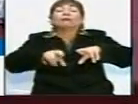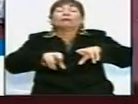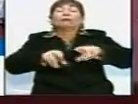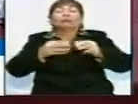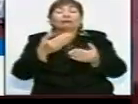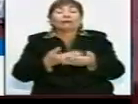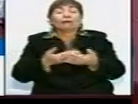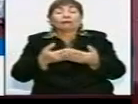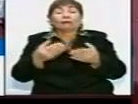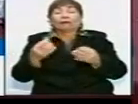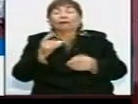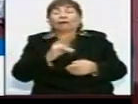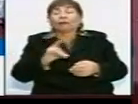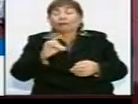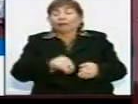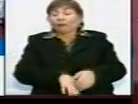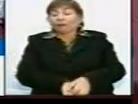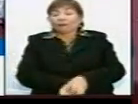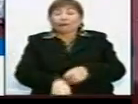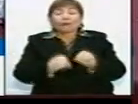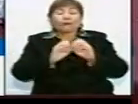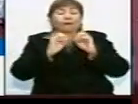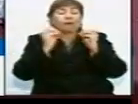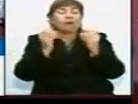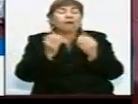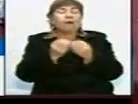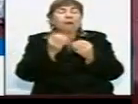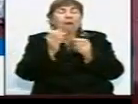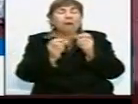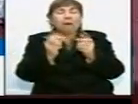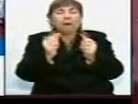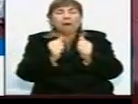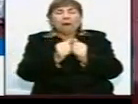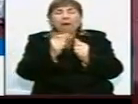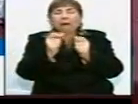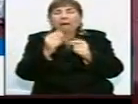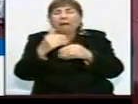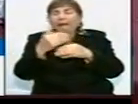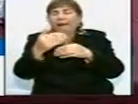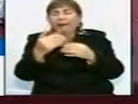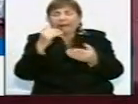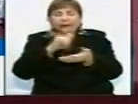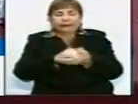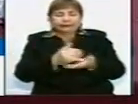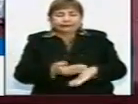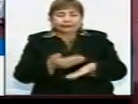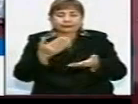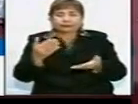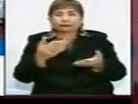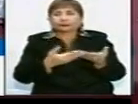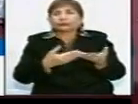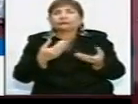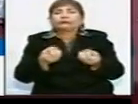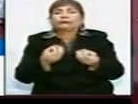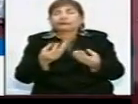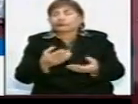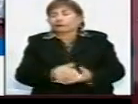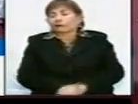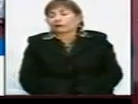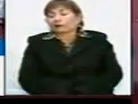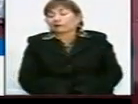armar de su centro operación de emergencia hemos tenido que organizar a la población traslada nosotros gente para llevar a cabo eso cuando perdimos un